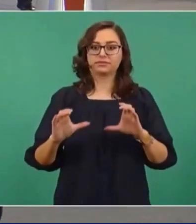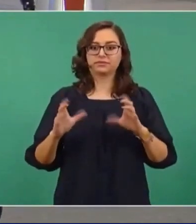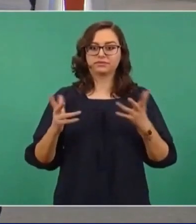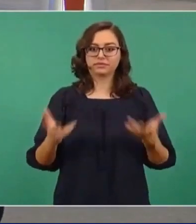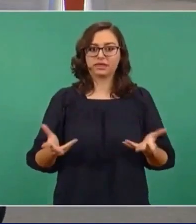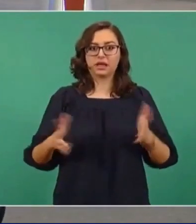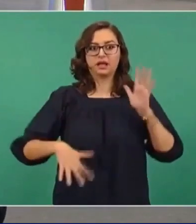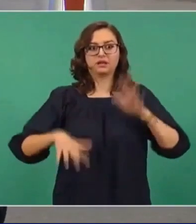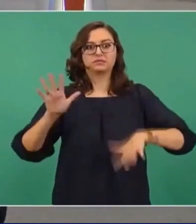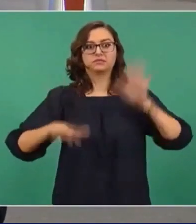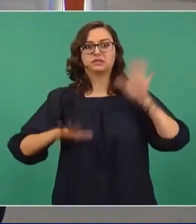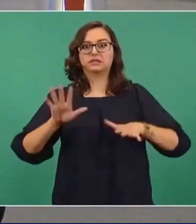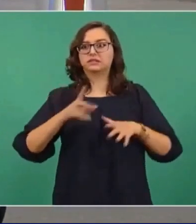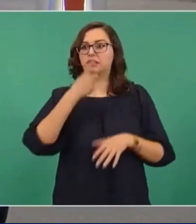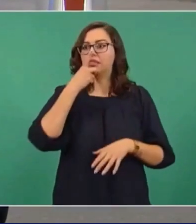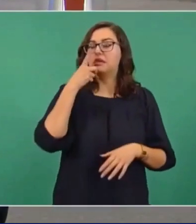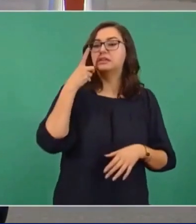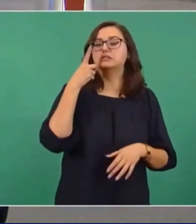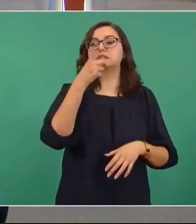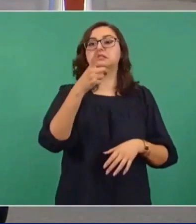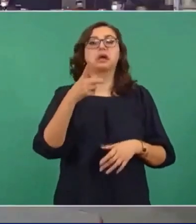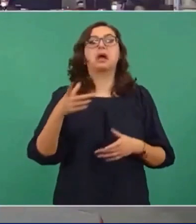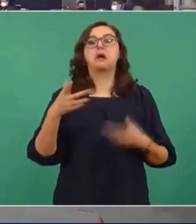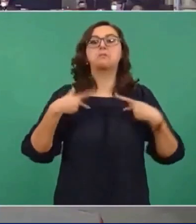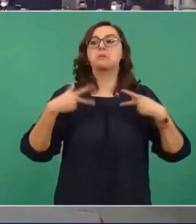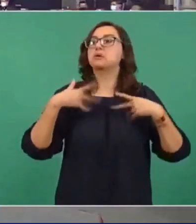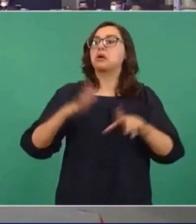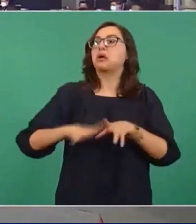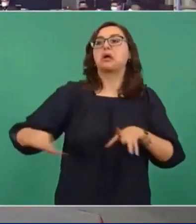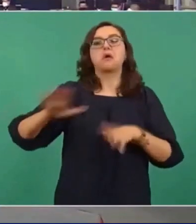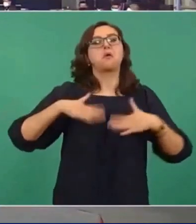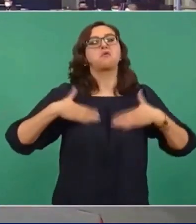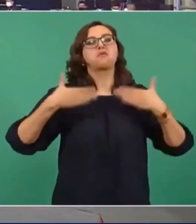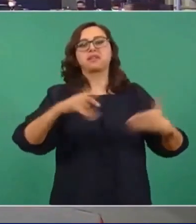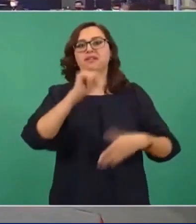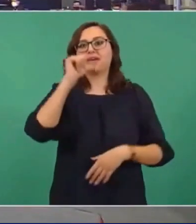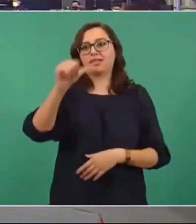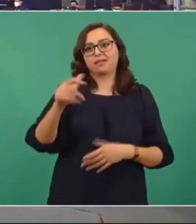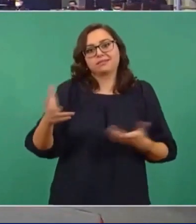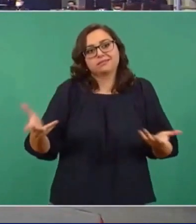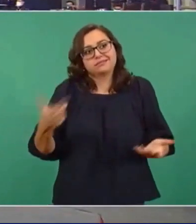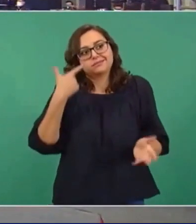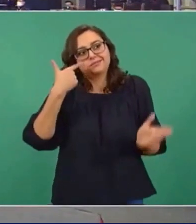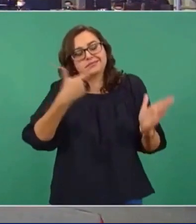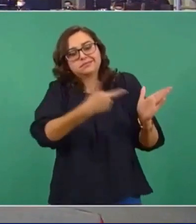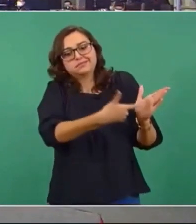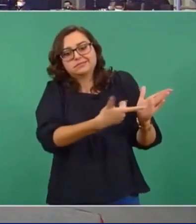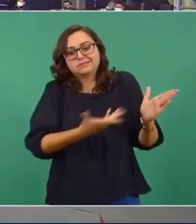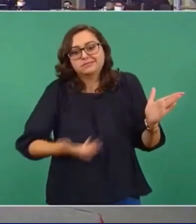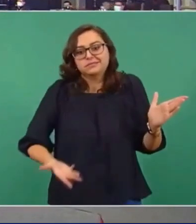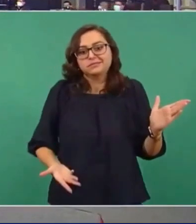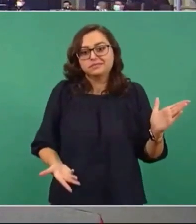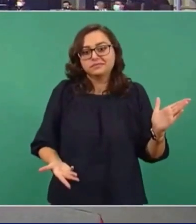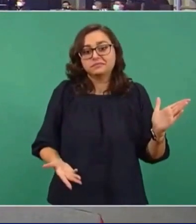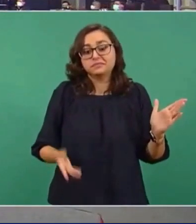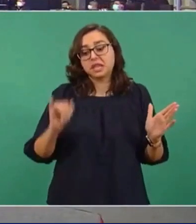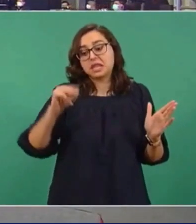las mediciones. Esto es INEGI, también se puede equivocar,